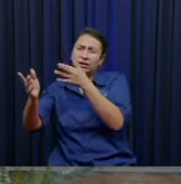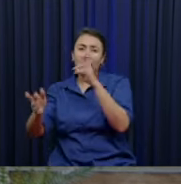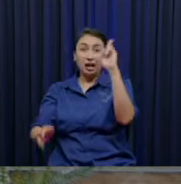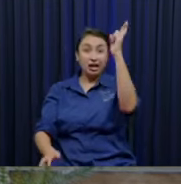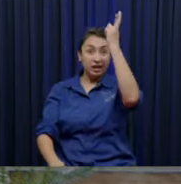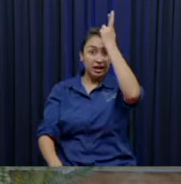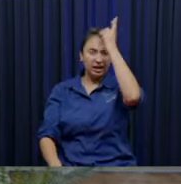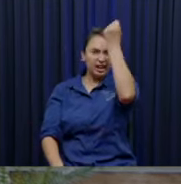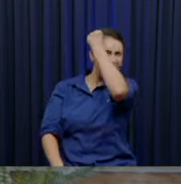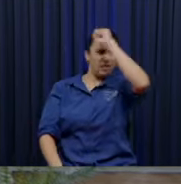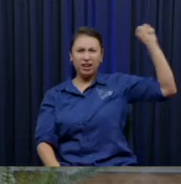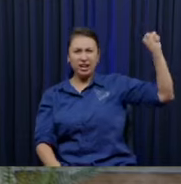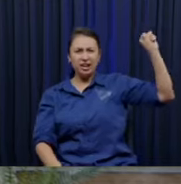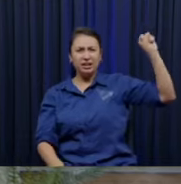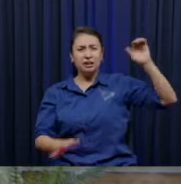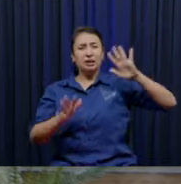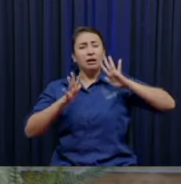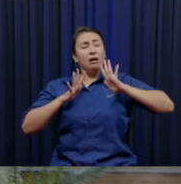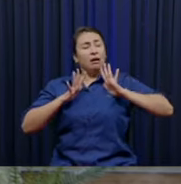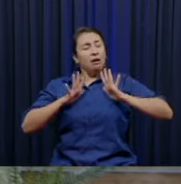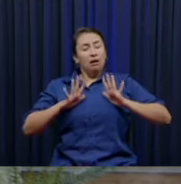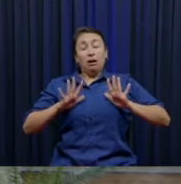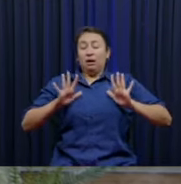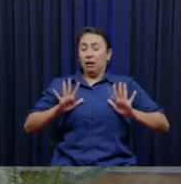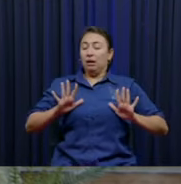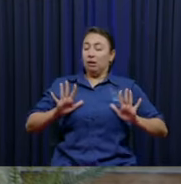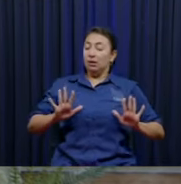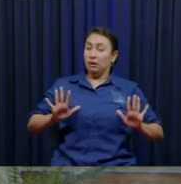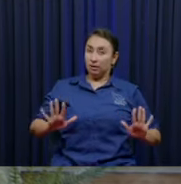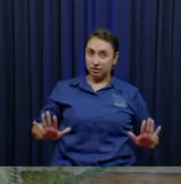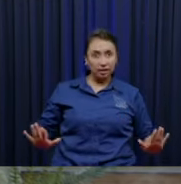Habrá poder, es una gloria extraordinaria.